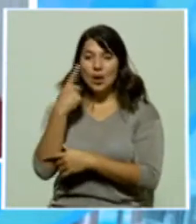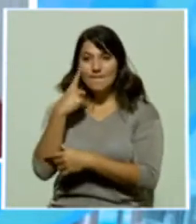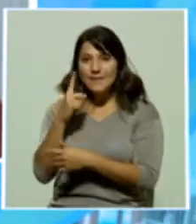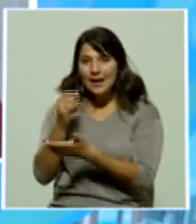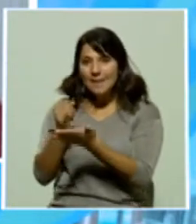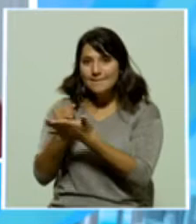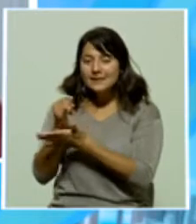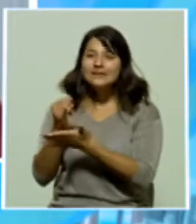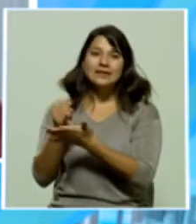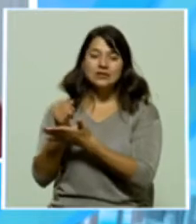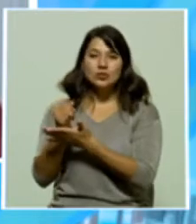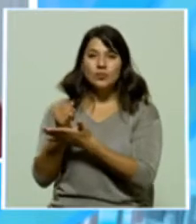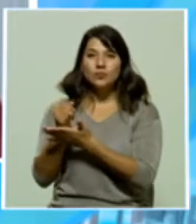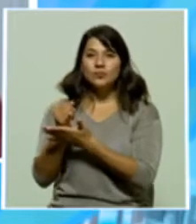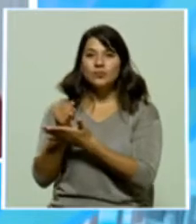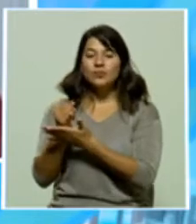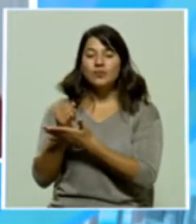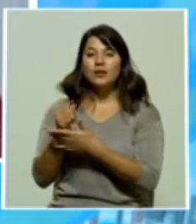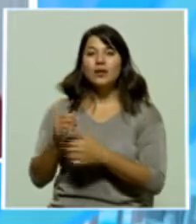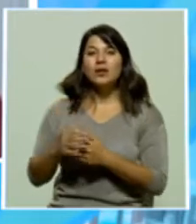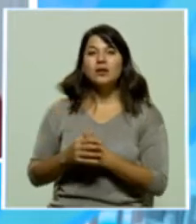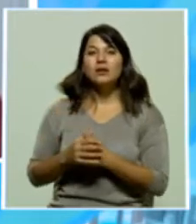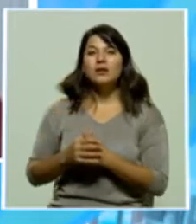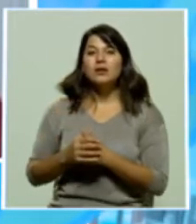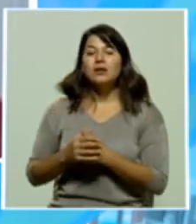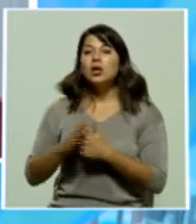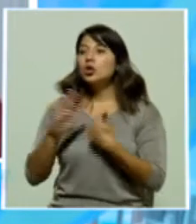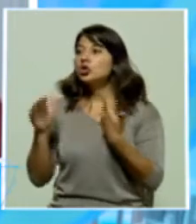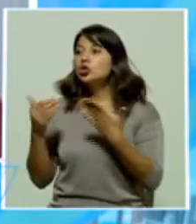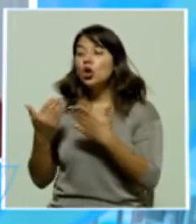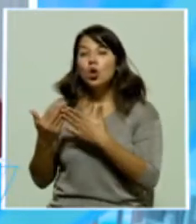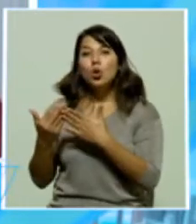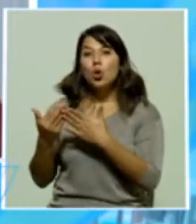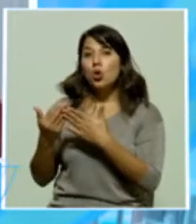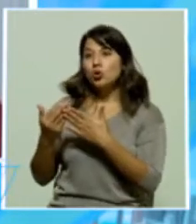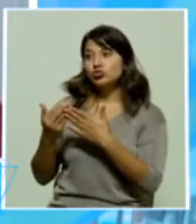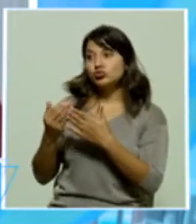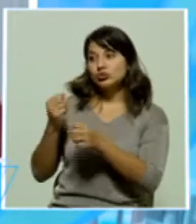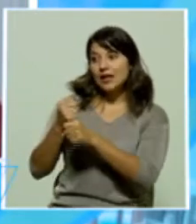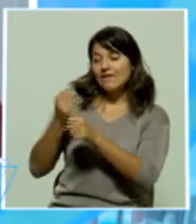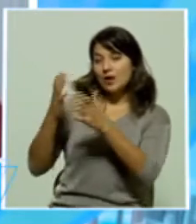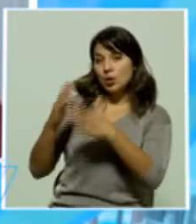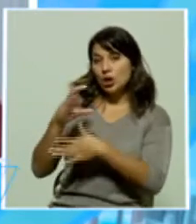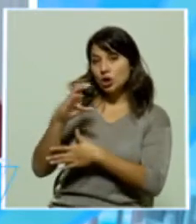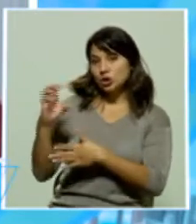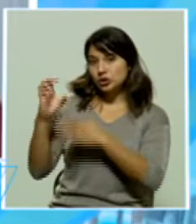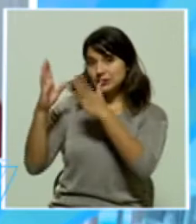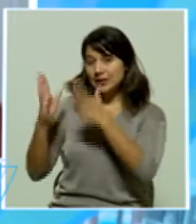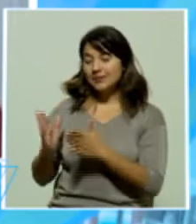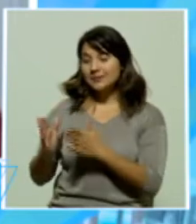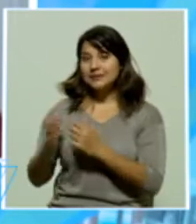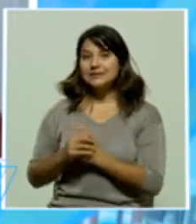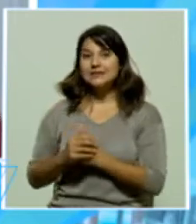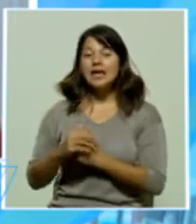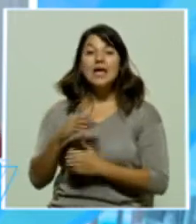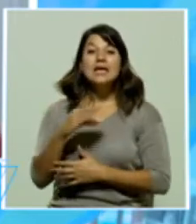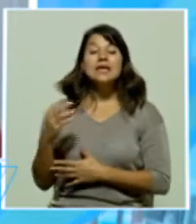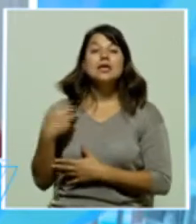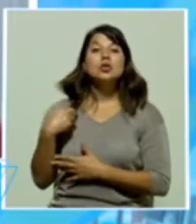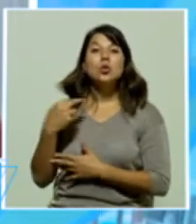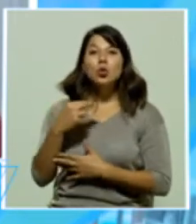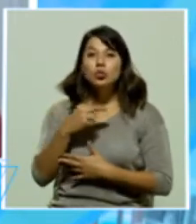Fue un crew donde sí, todos éramos costarricenses, y y estuvimos